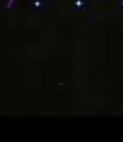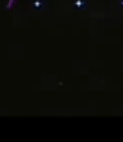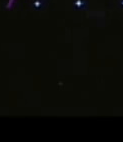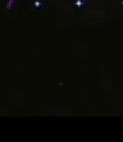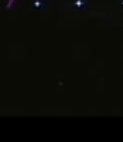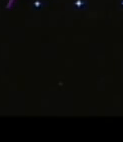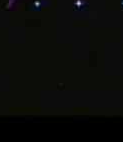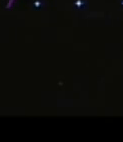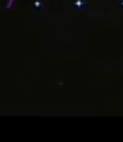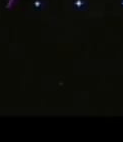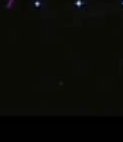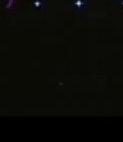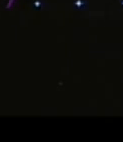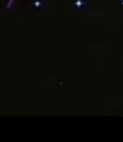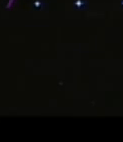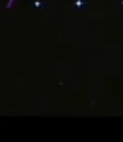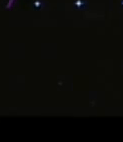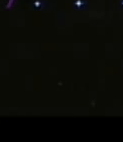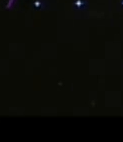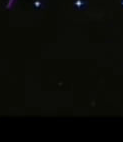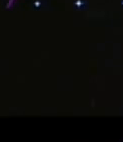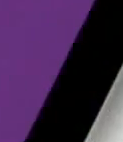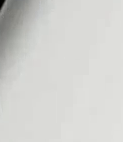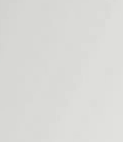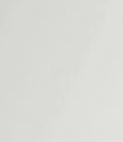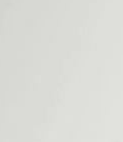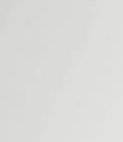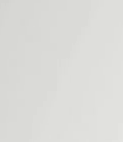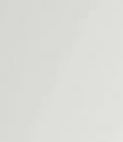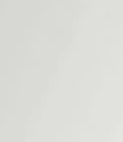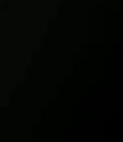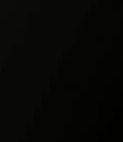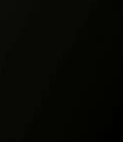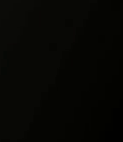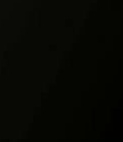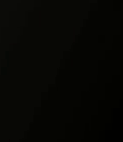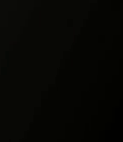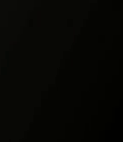horas. Me ha dado la mar.